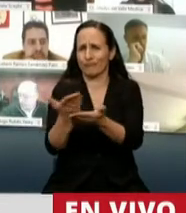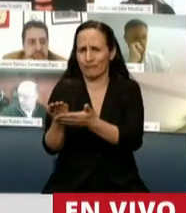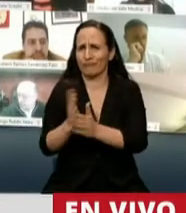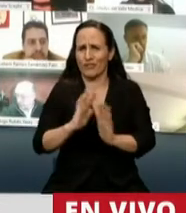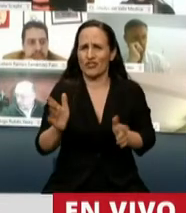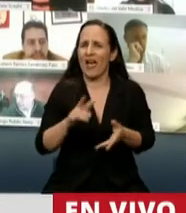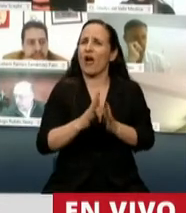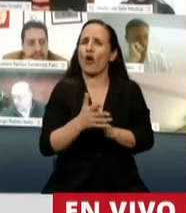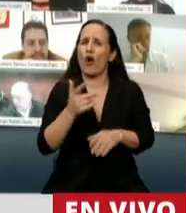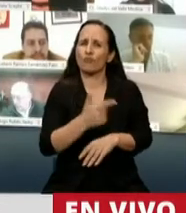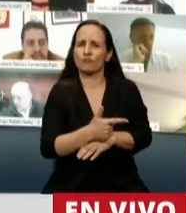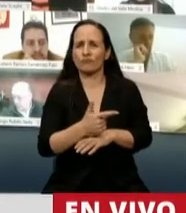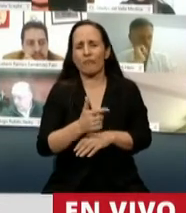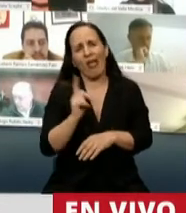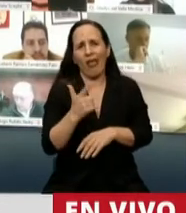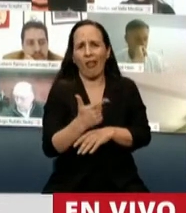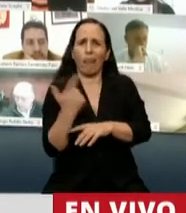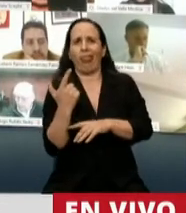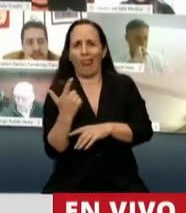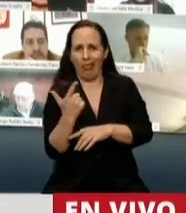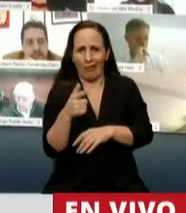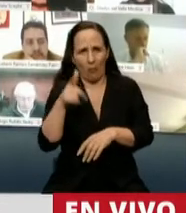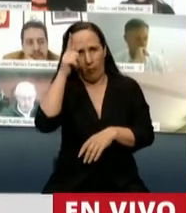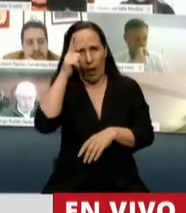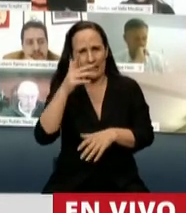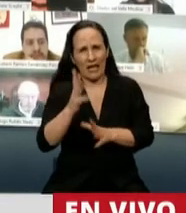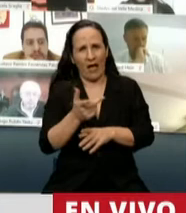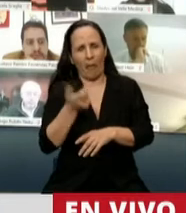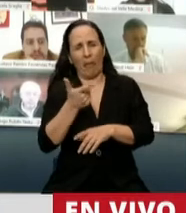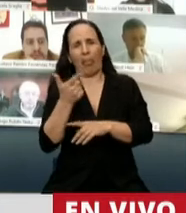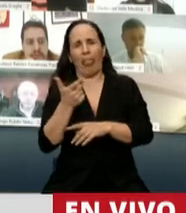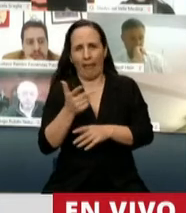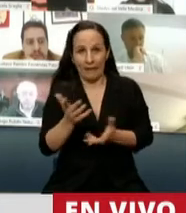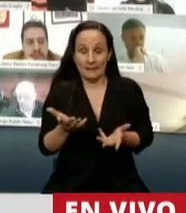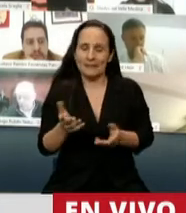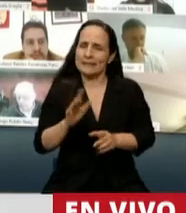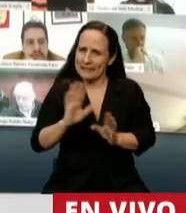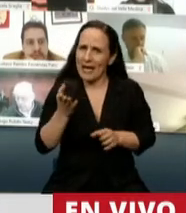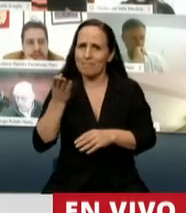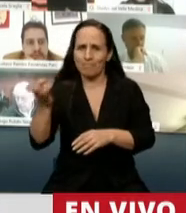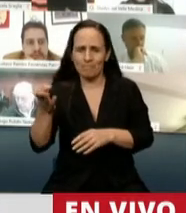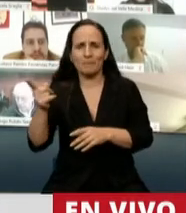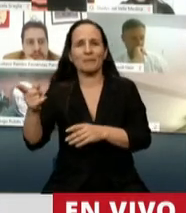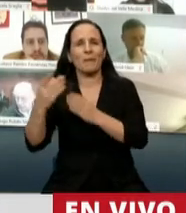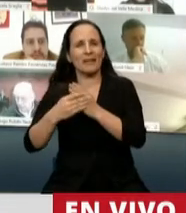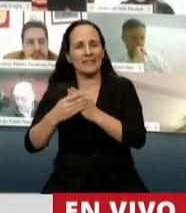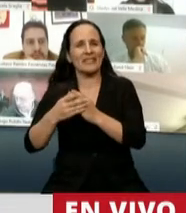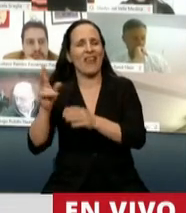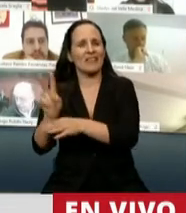el gatillo fácil, de la represión de la policía. Hemos pedido también interpelación de la ministra de Seguridad, Sabina